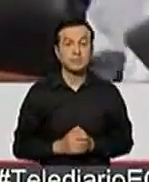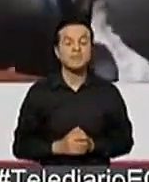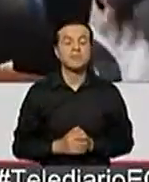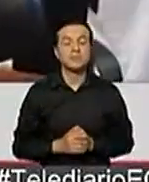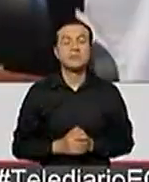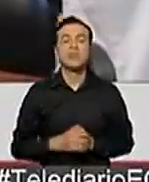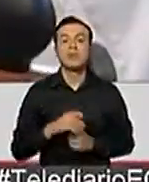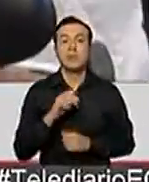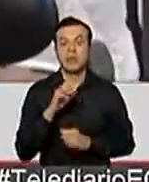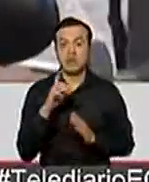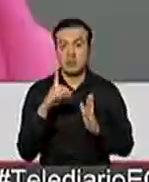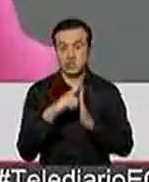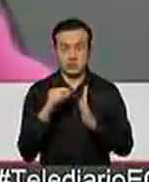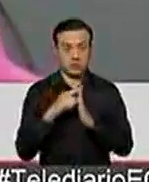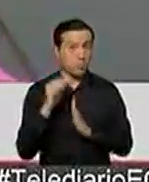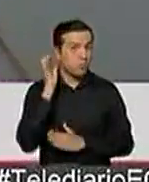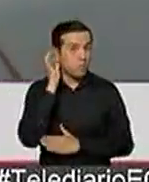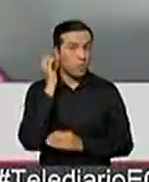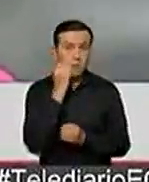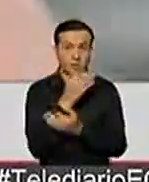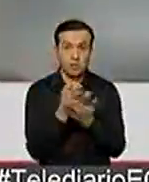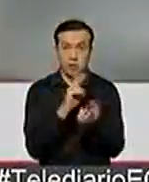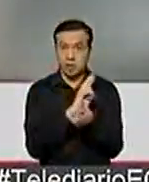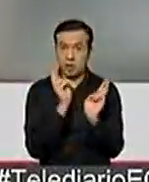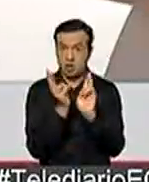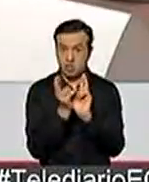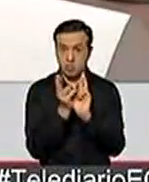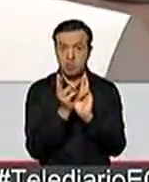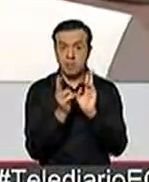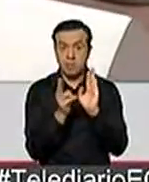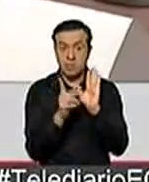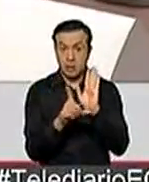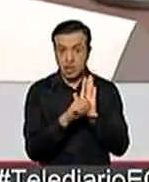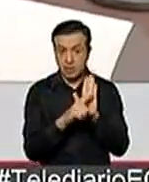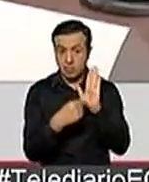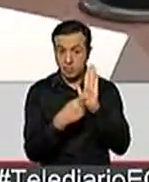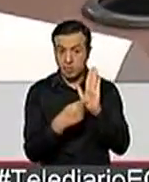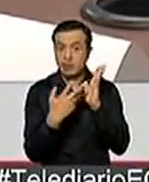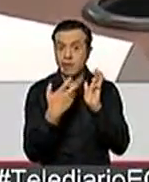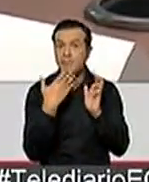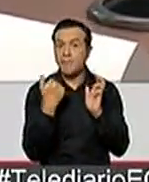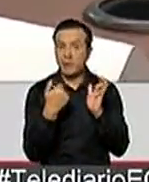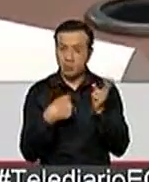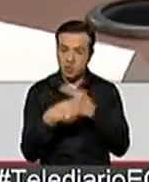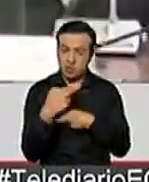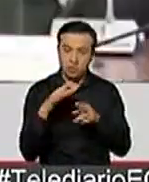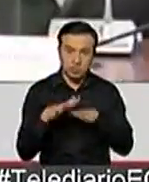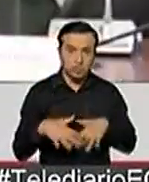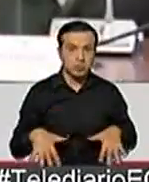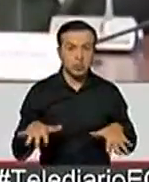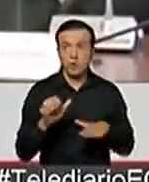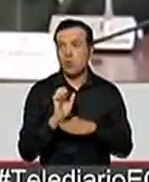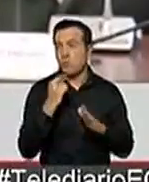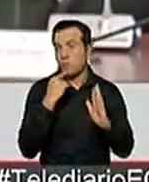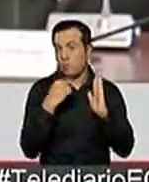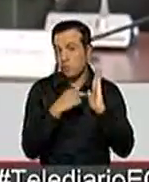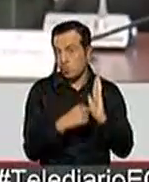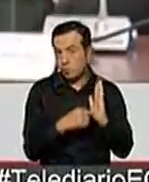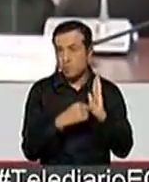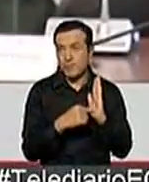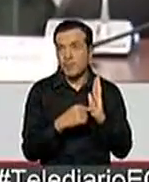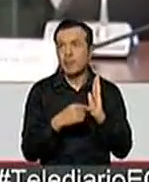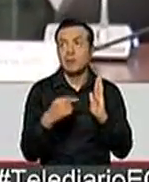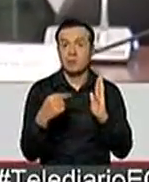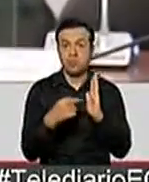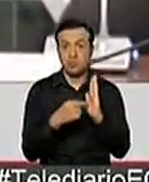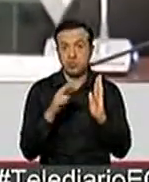del SRI, Marisol Andrade, manifestó que la reforma tributaria busca mejorar el clima de negocios en el país, por ejemplo, con la